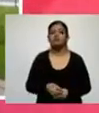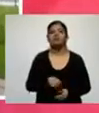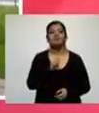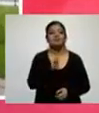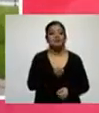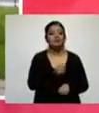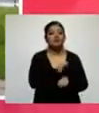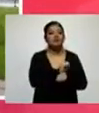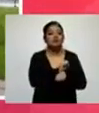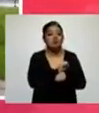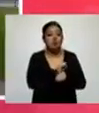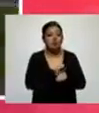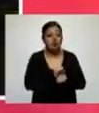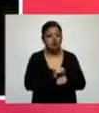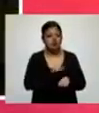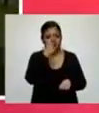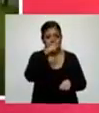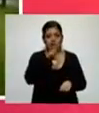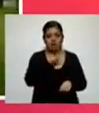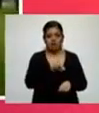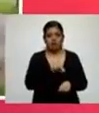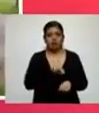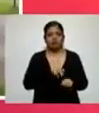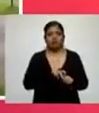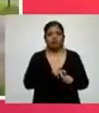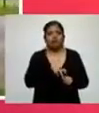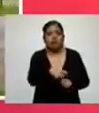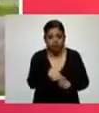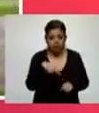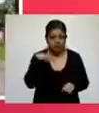Suavecito para que no te vayas hacia adelante.